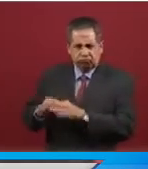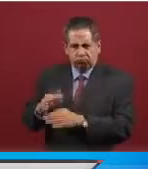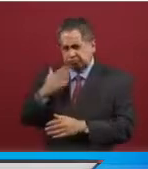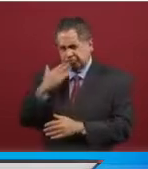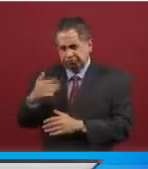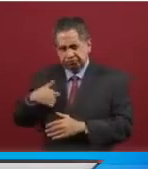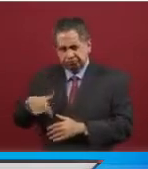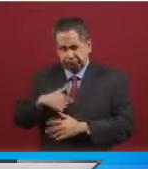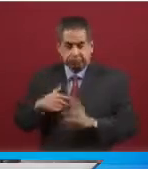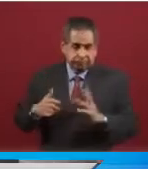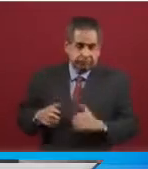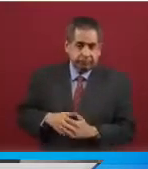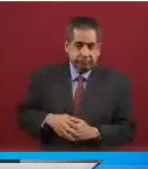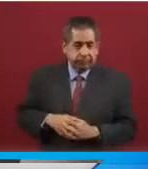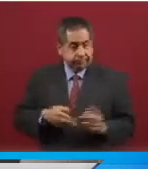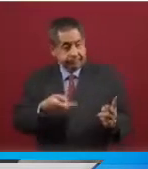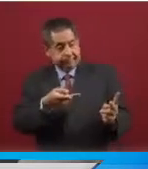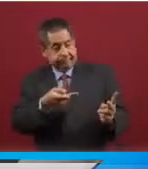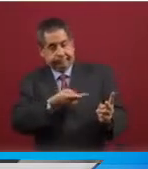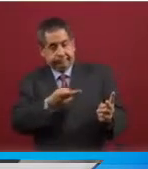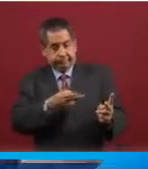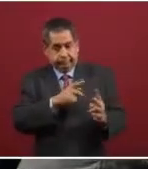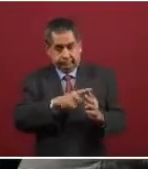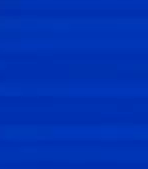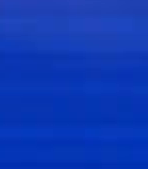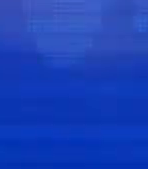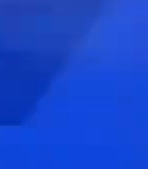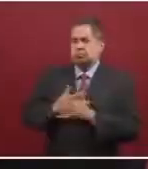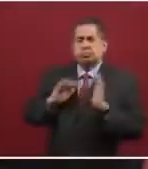No es un tema de venganzas, sino de justicia.